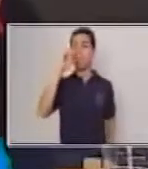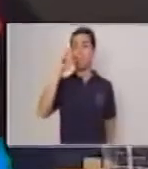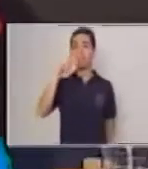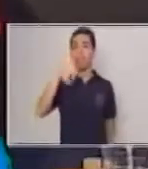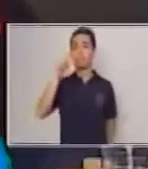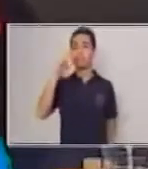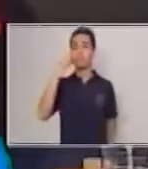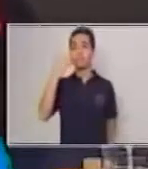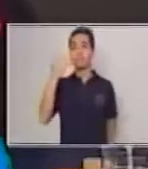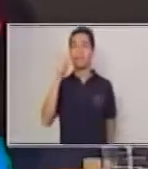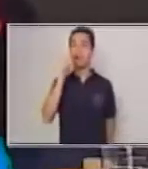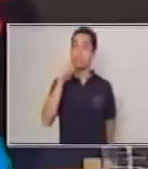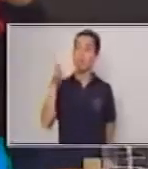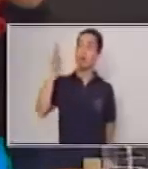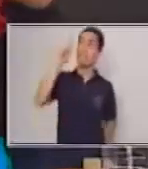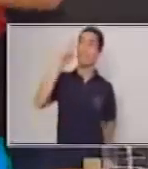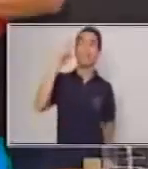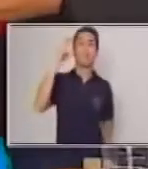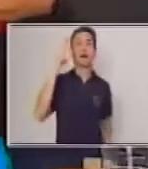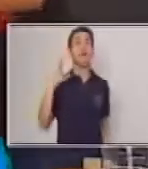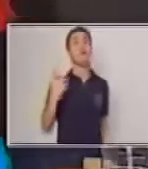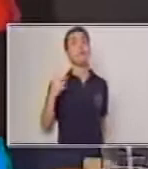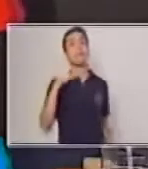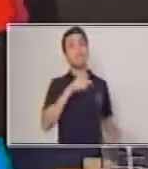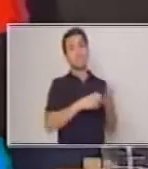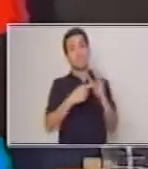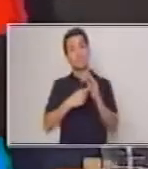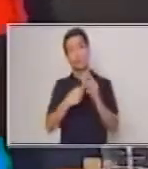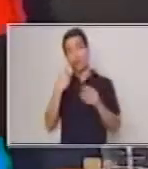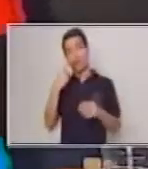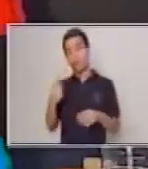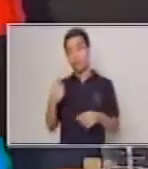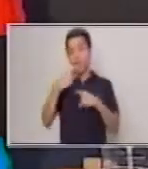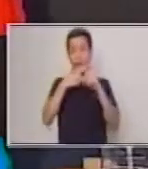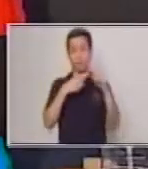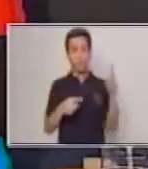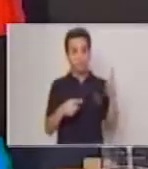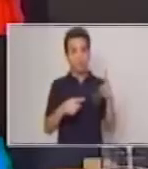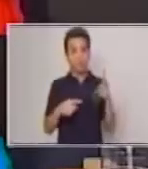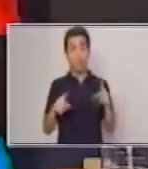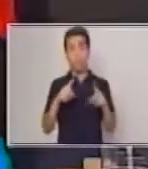raíz cuadrada de una potencia era su mitad. Pero aquí nos preguntan